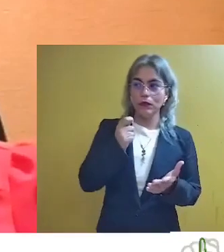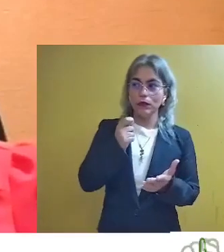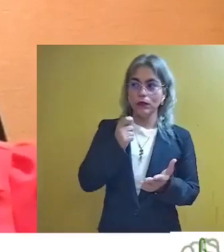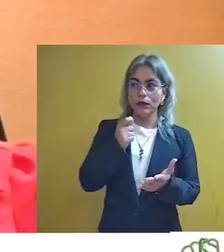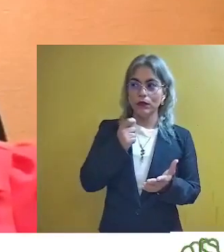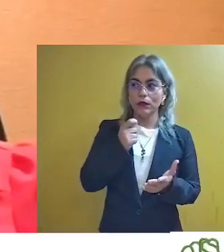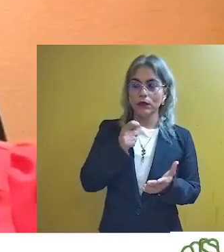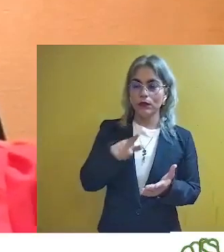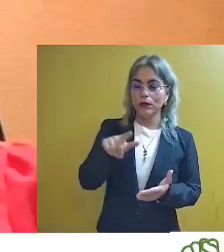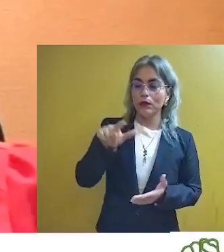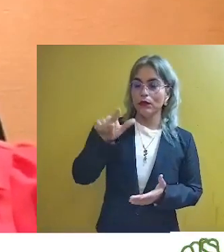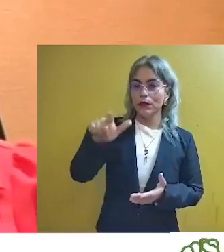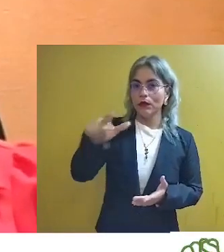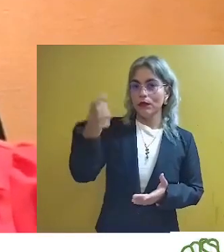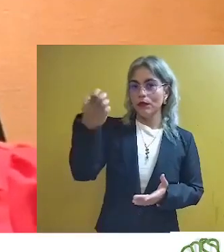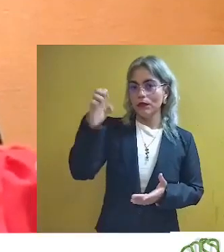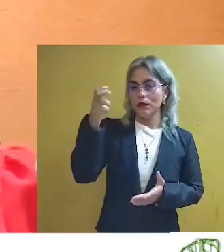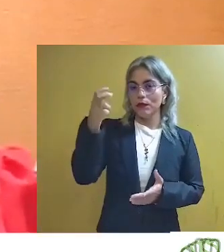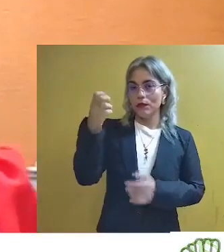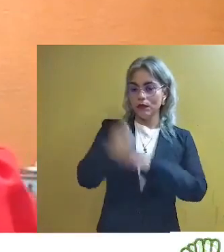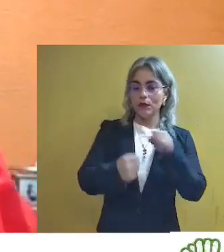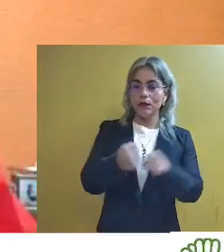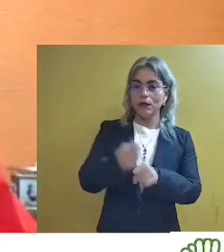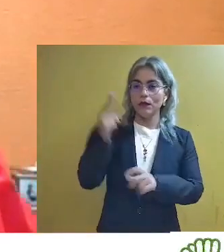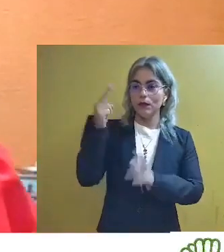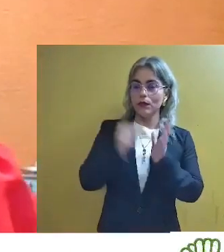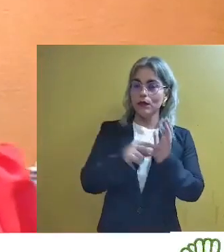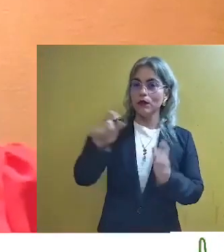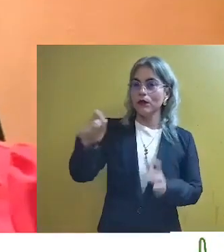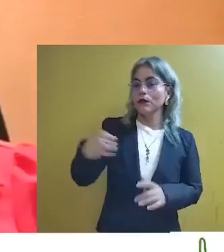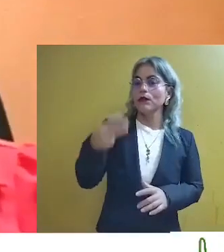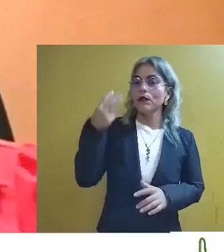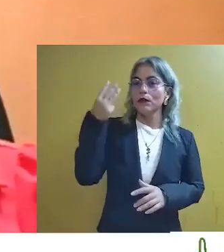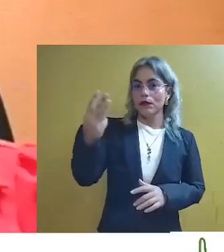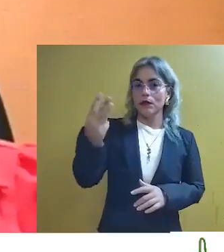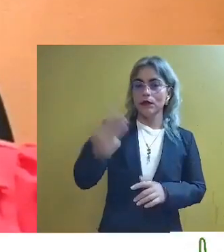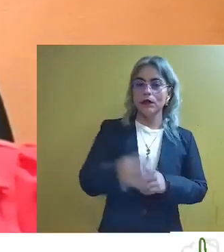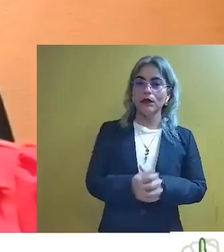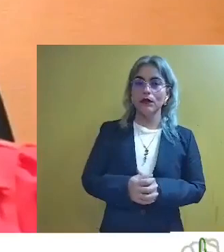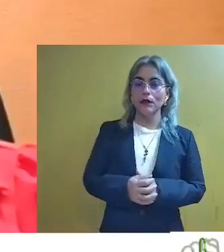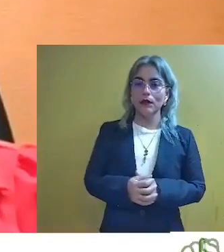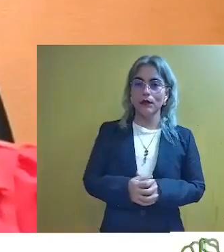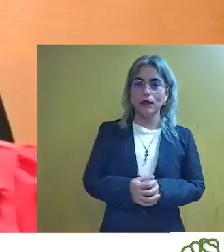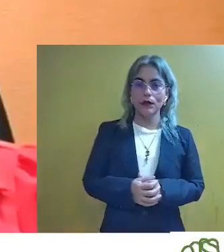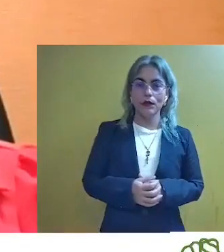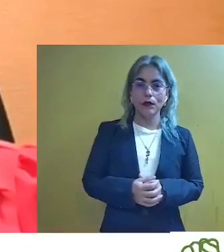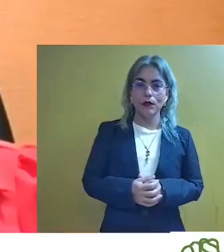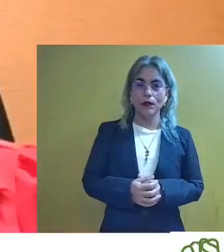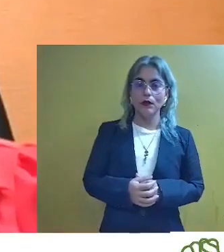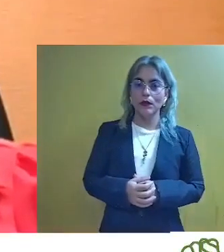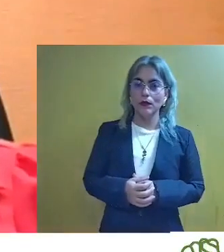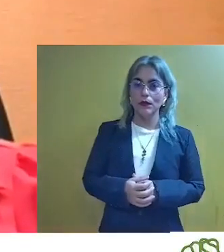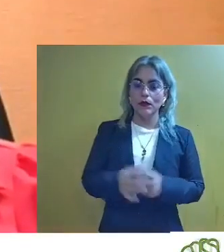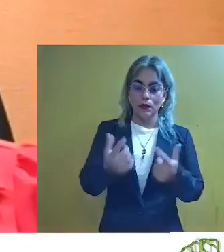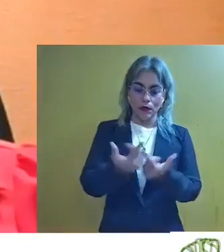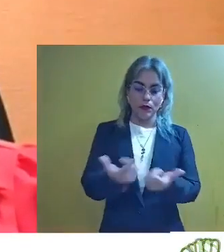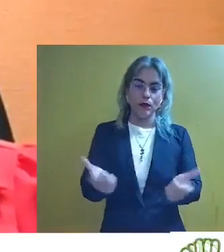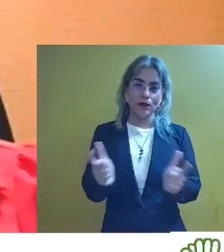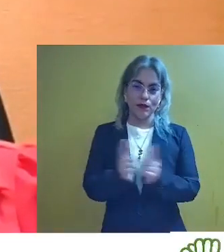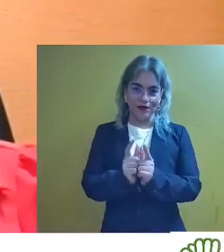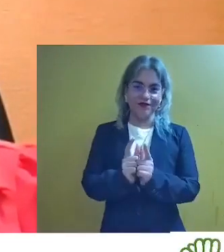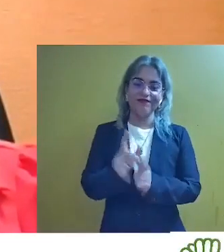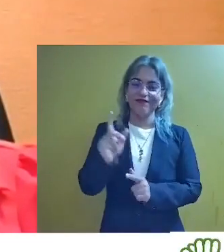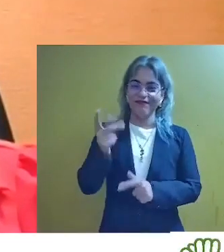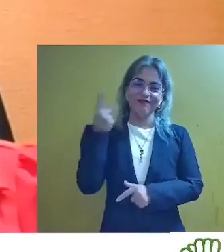el 17 de enero del año 2023 por la Comisión de Justicia del Partido Acción Nacional es